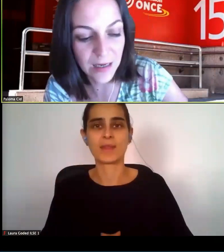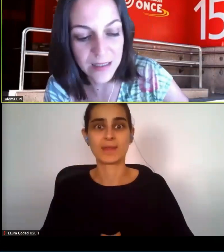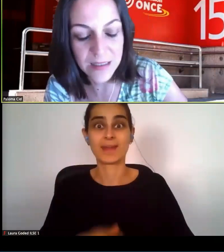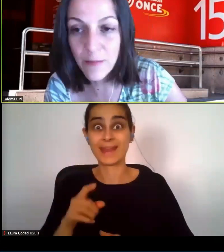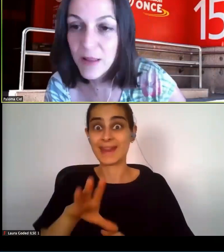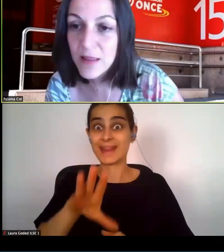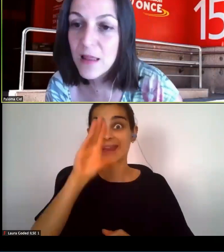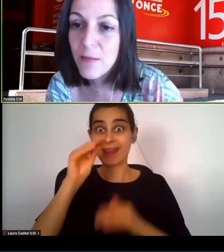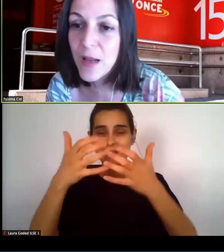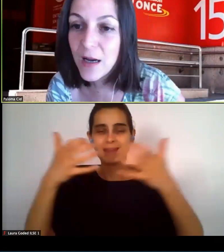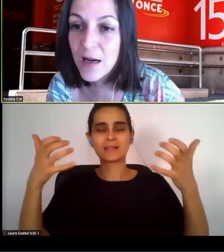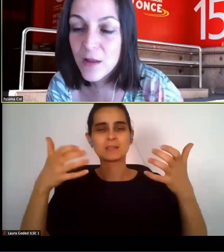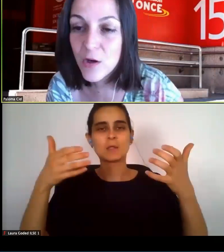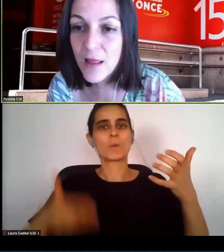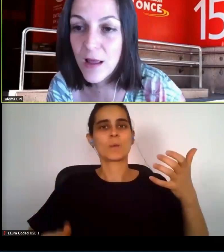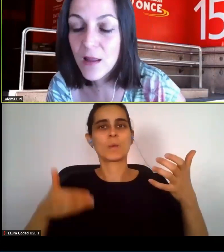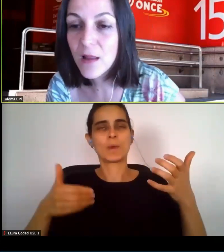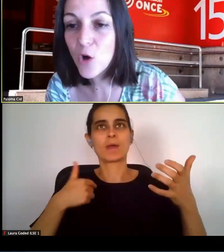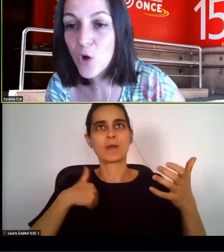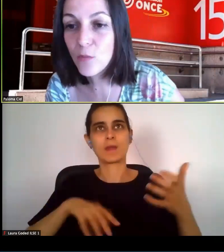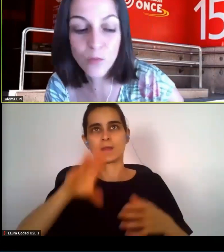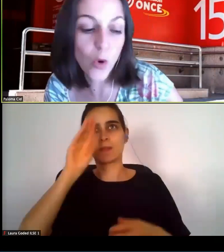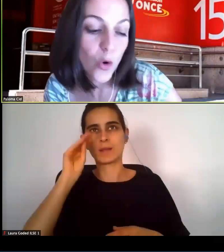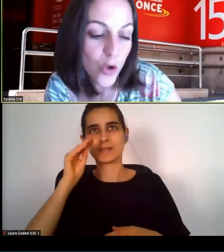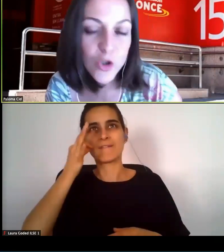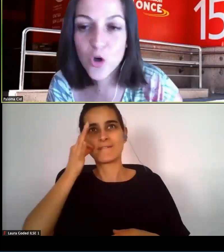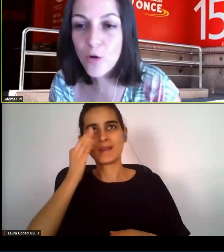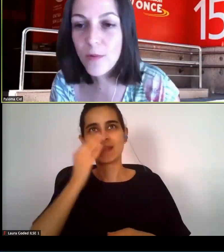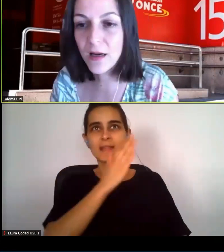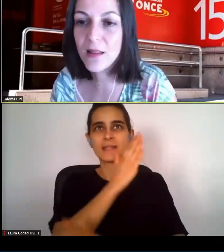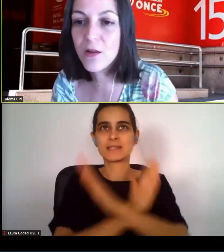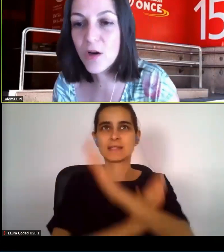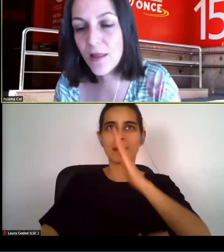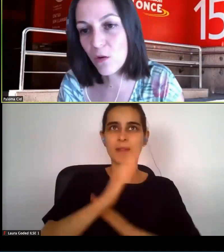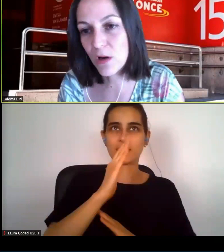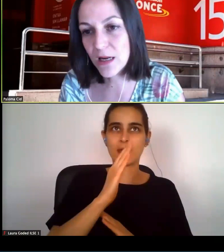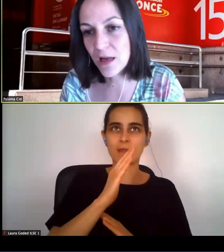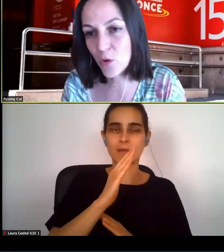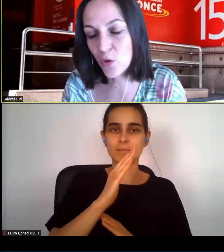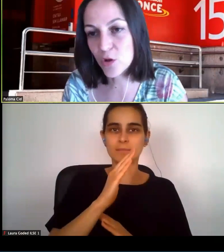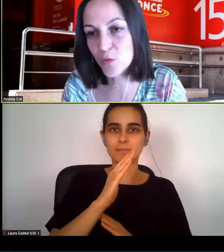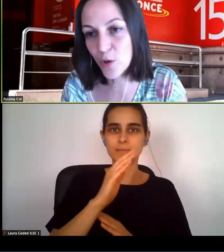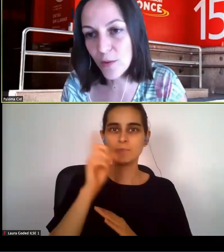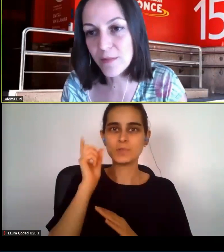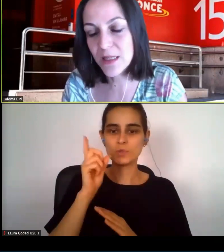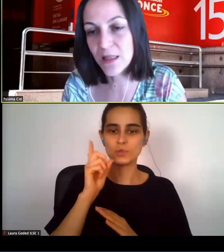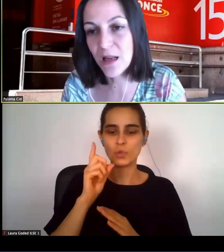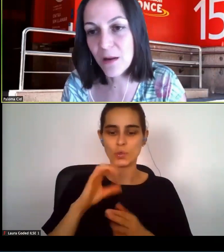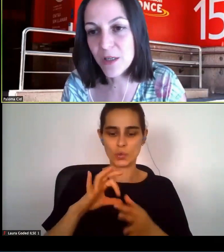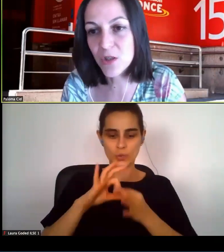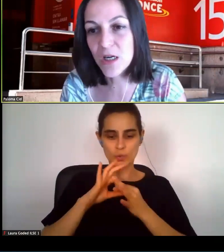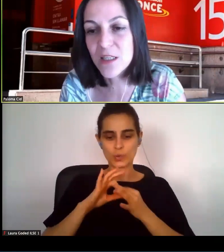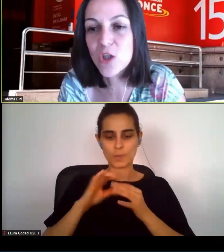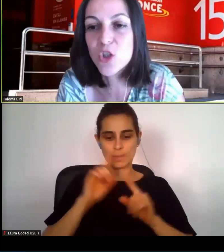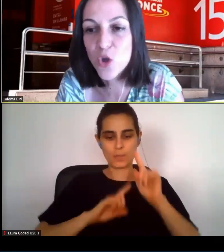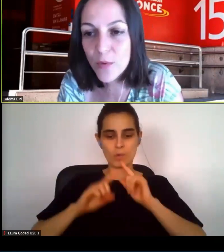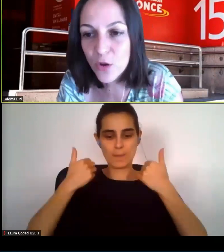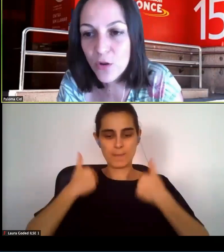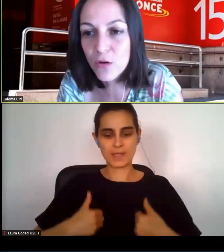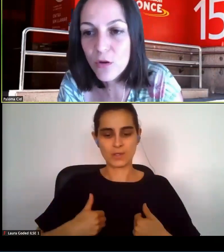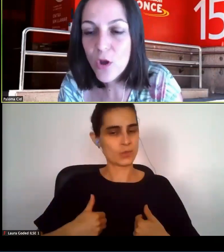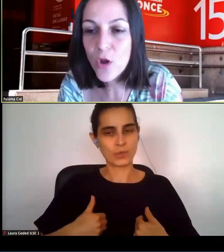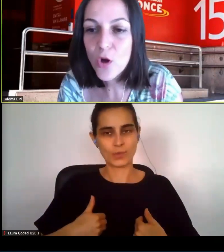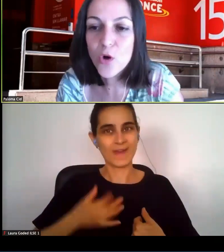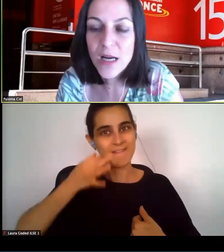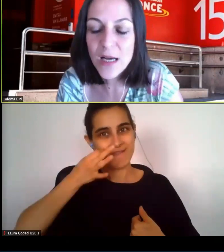que la discapacidad va más relacionada, o no solo va relacionada con los problemas que tenga la persona, sino sobre